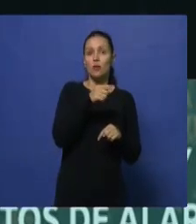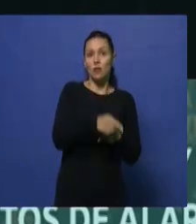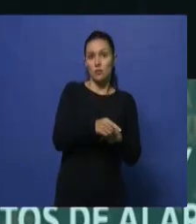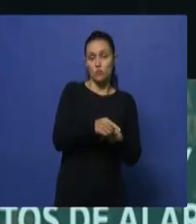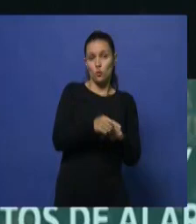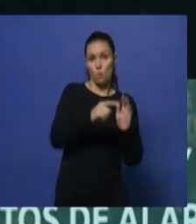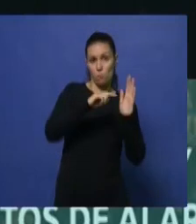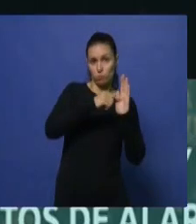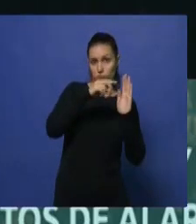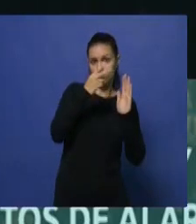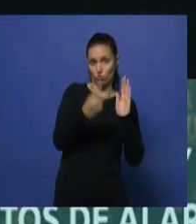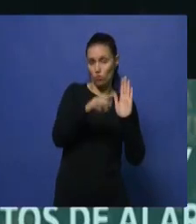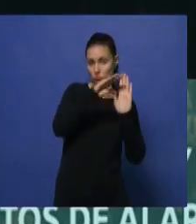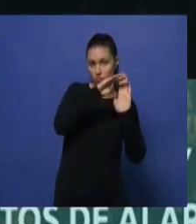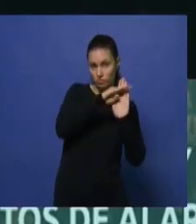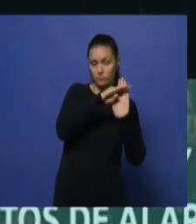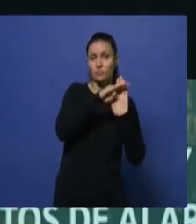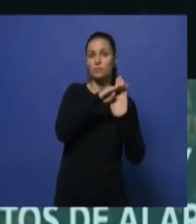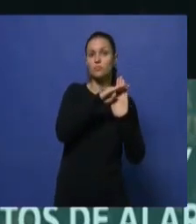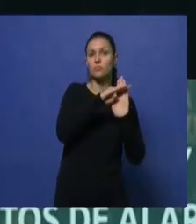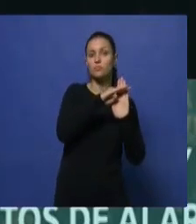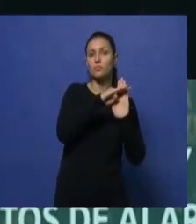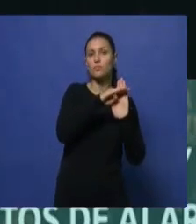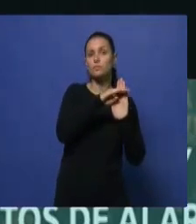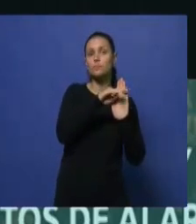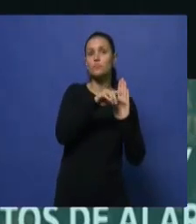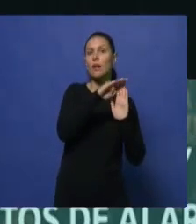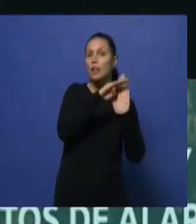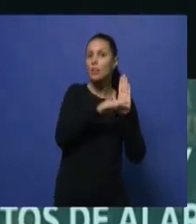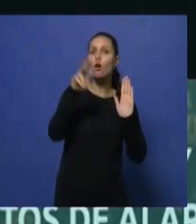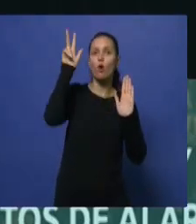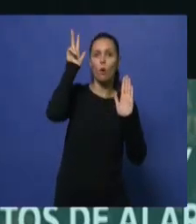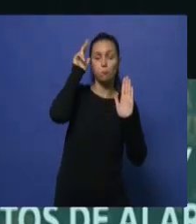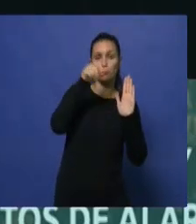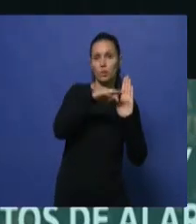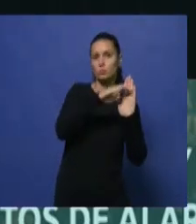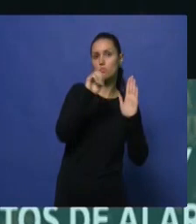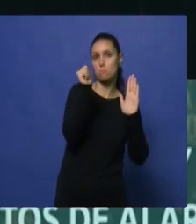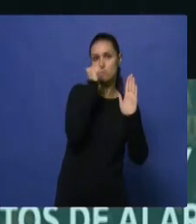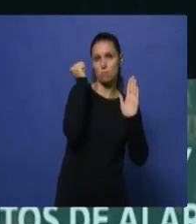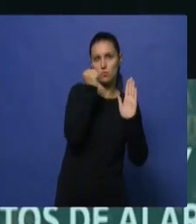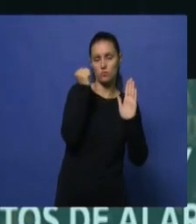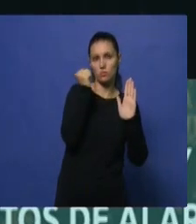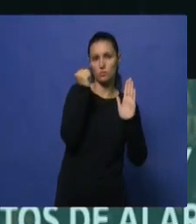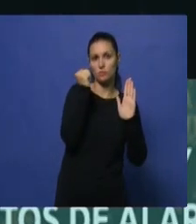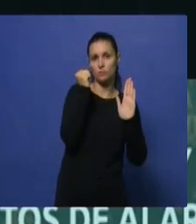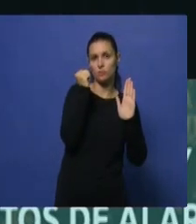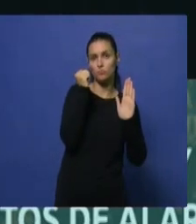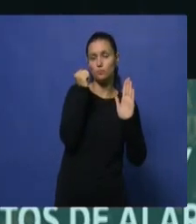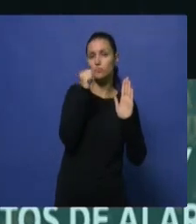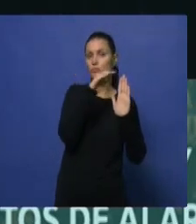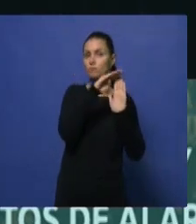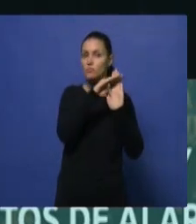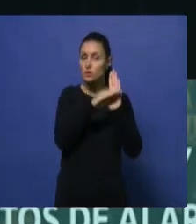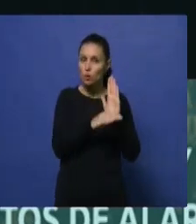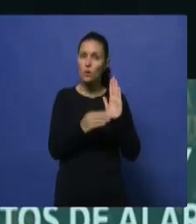punto 2 del artículo que ahora vamos a mostrar de este artículo 8 viene lo más importante entre las cuestiones que se